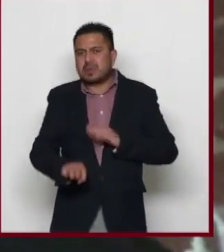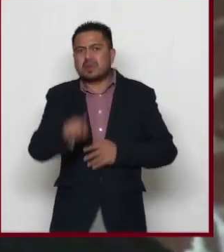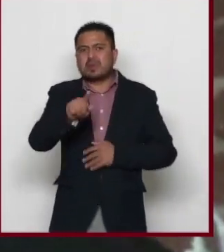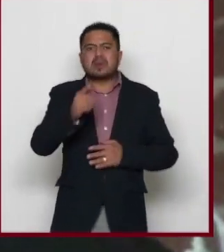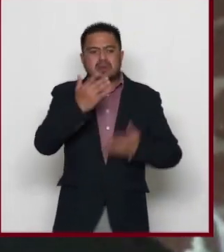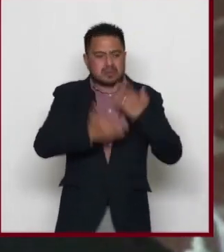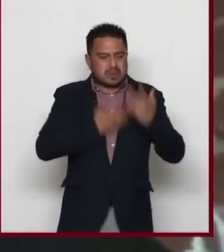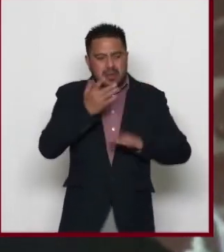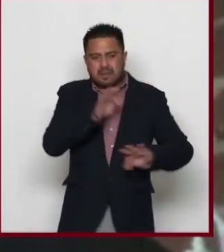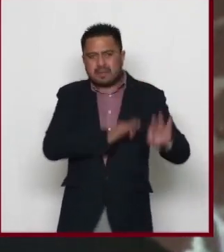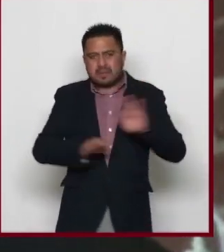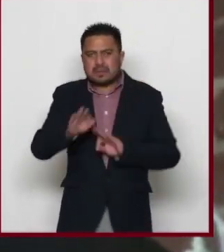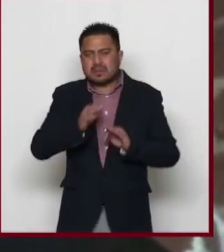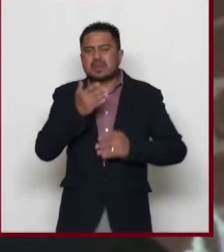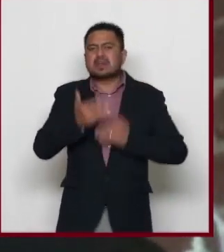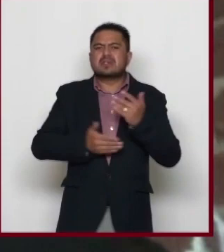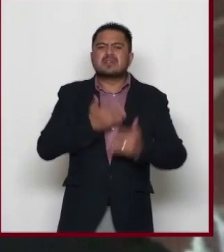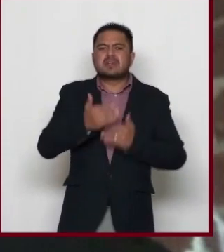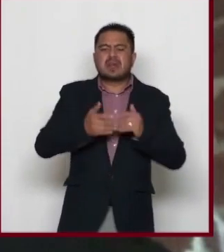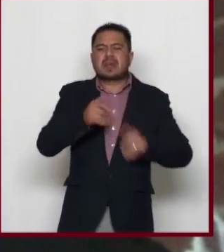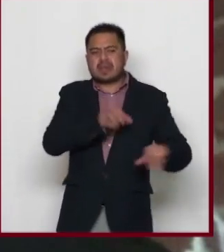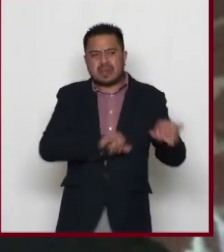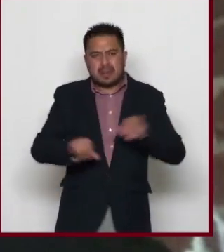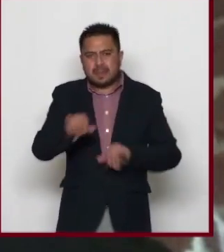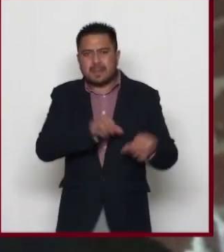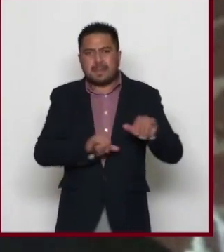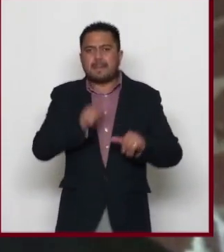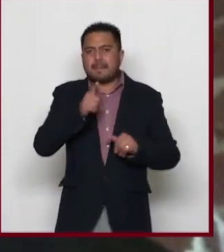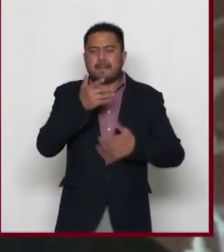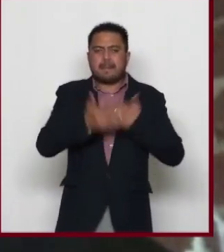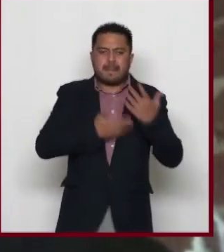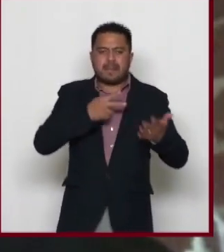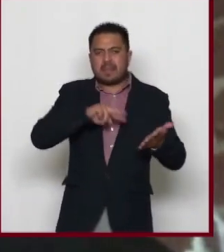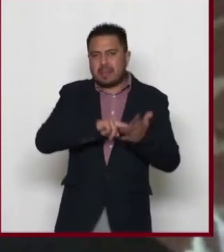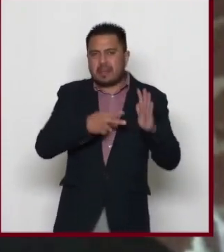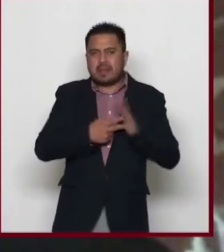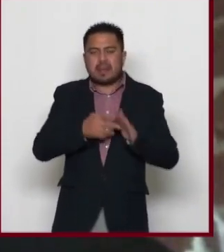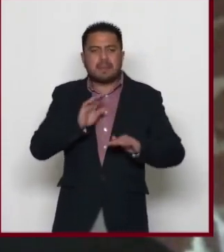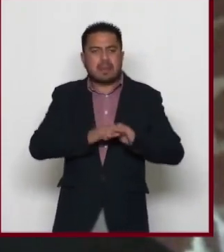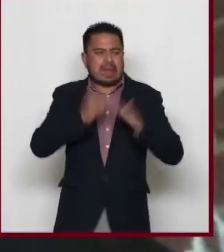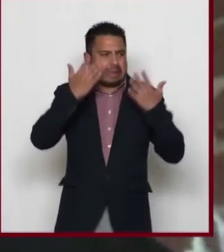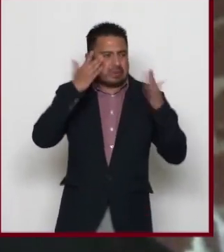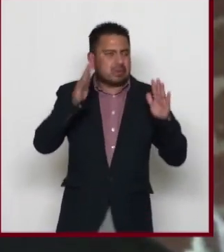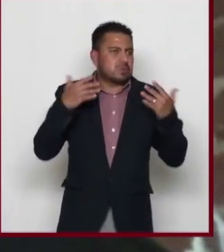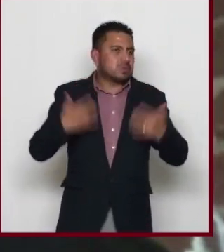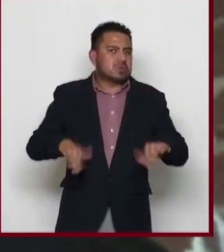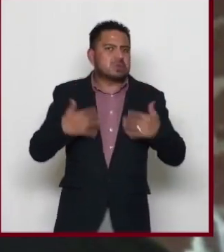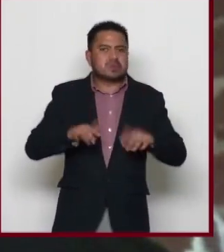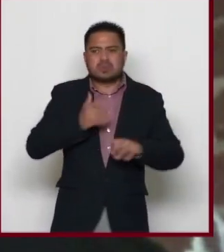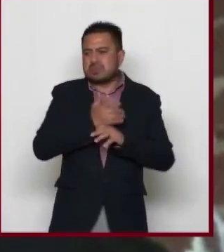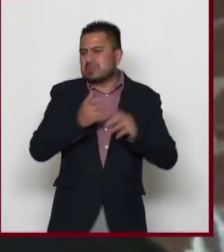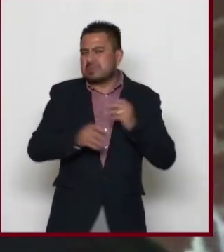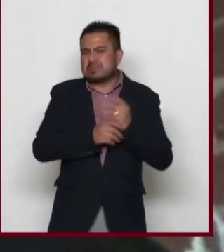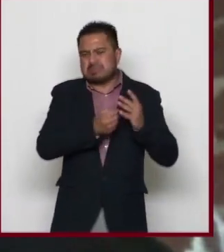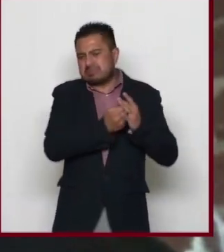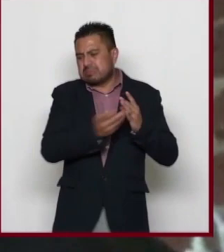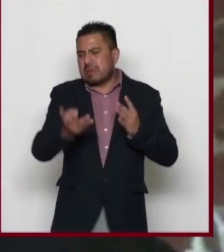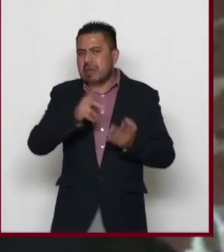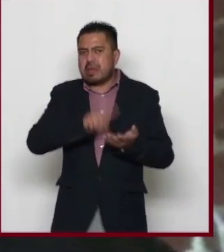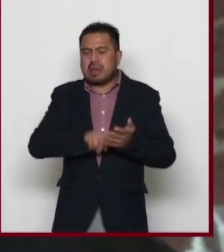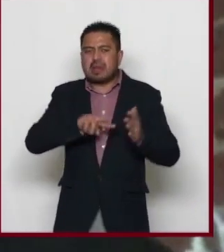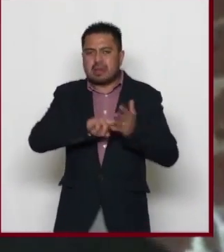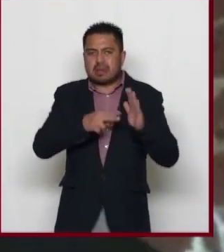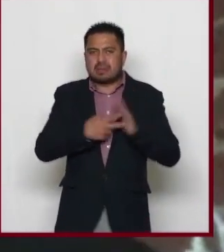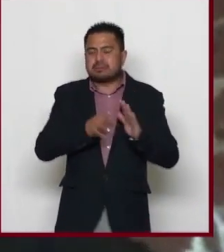el conocimiento que estés adquiriendo, como por ejemplo estudiar física, estudiar química, estudiar ingeniería, que es